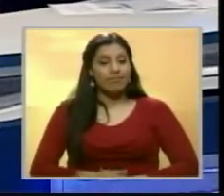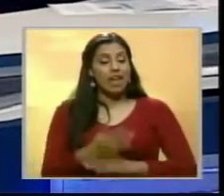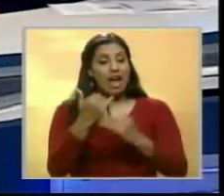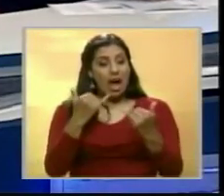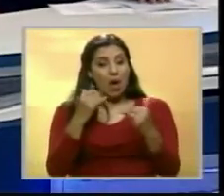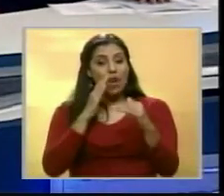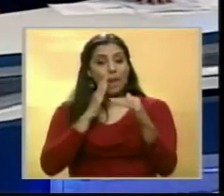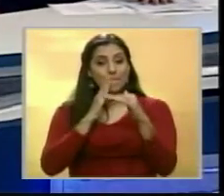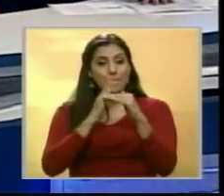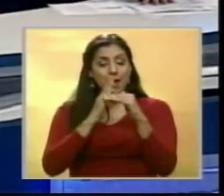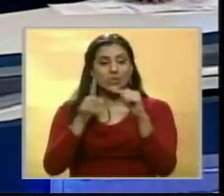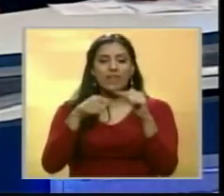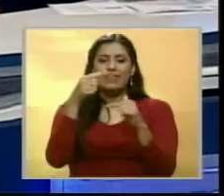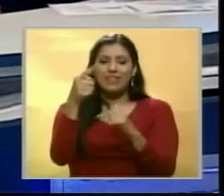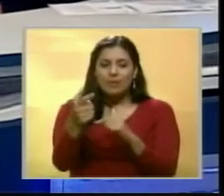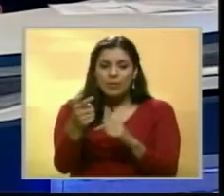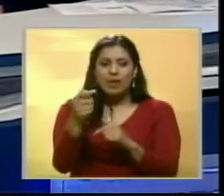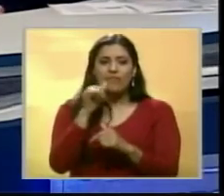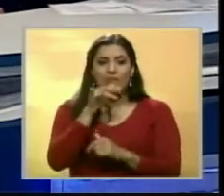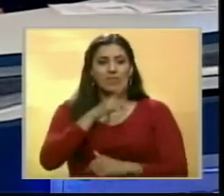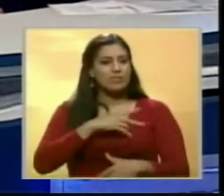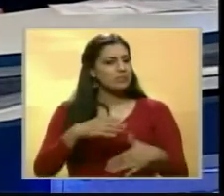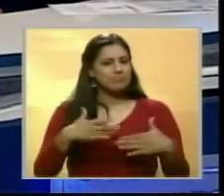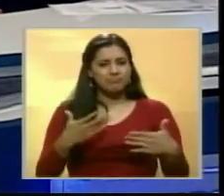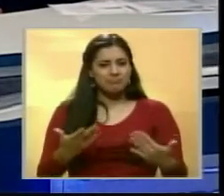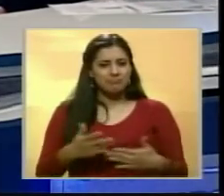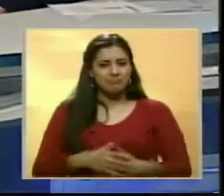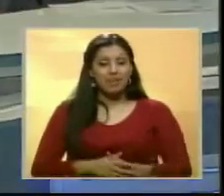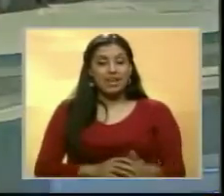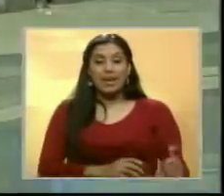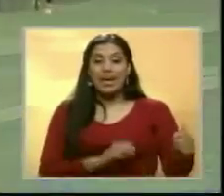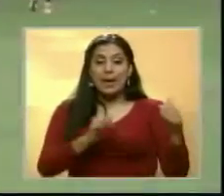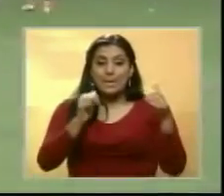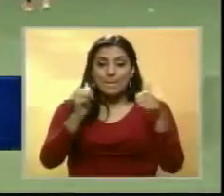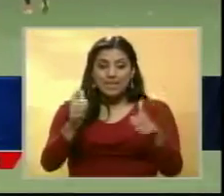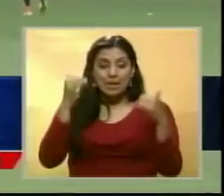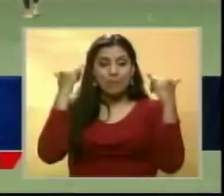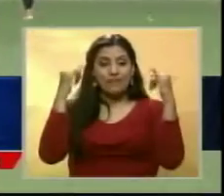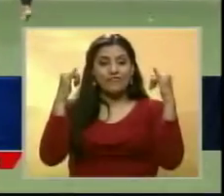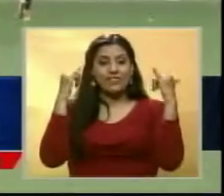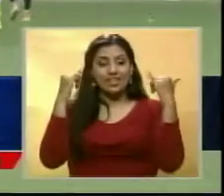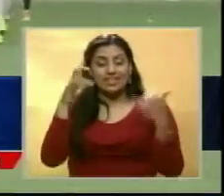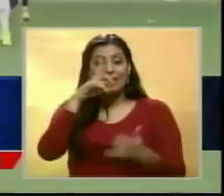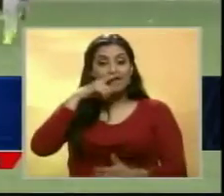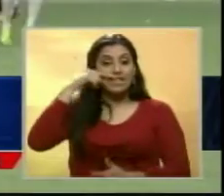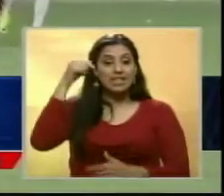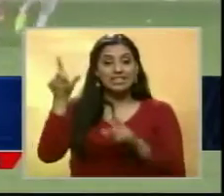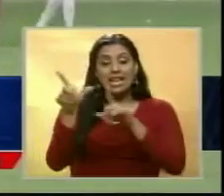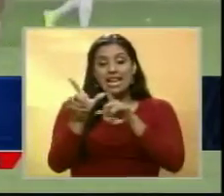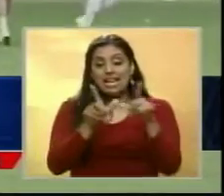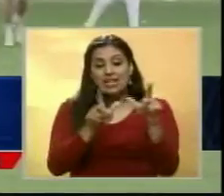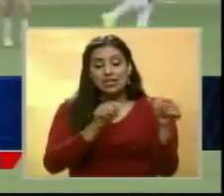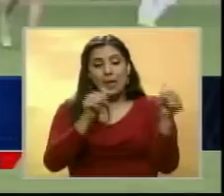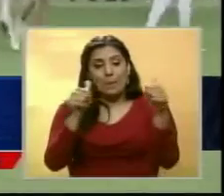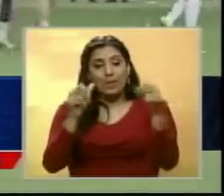Vamos a hacer una breve pausa y más adelante en Noticiero Venevisión. Comienza la fiesta. Francia está lista para estrenar la nueva edición de